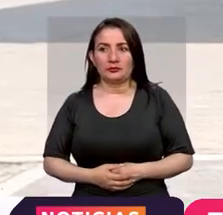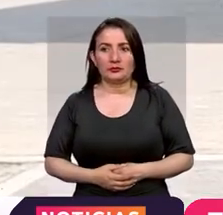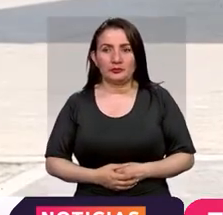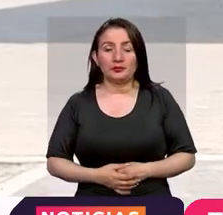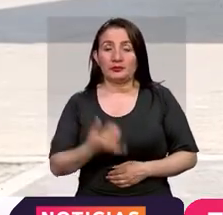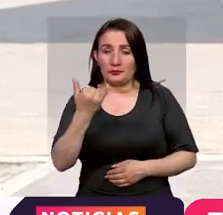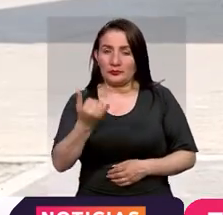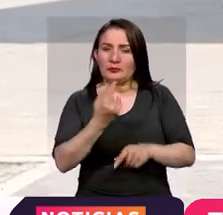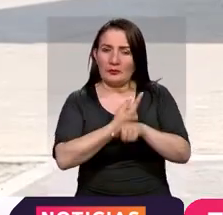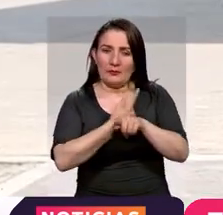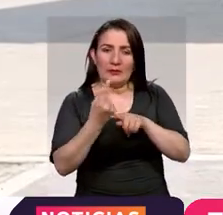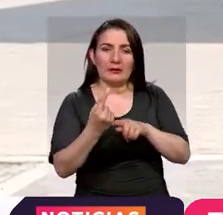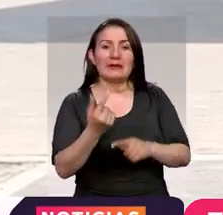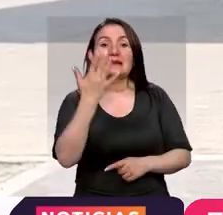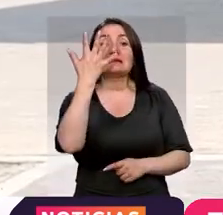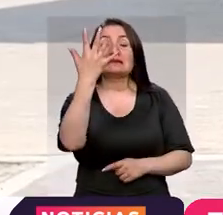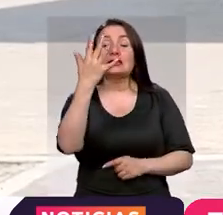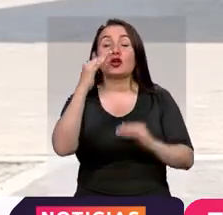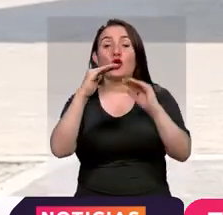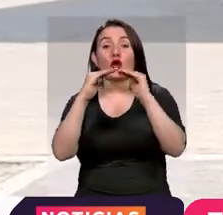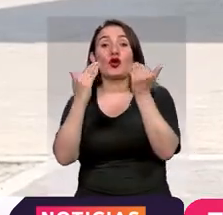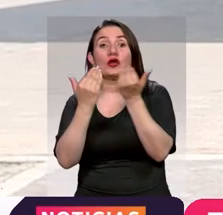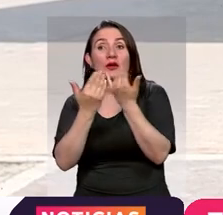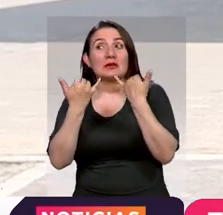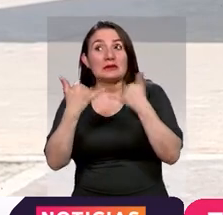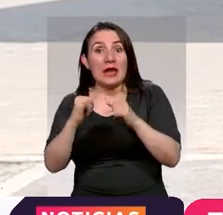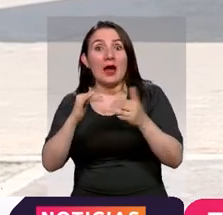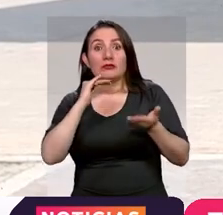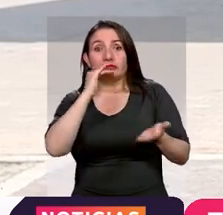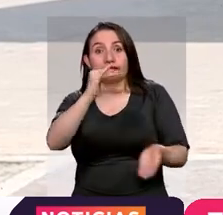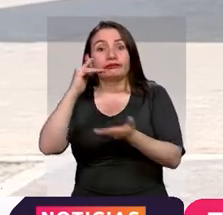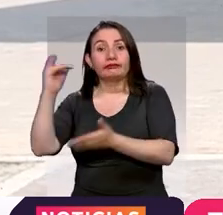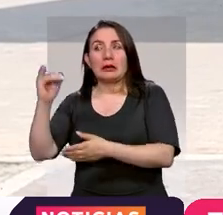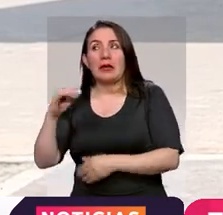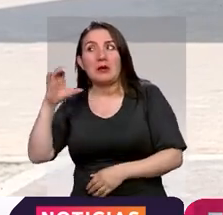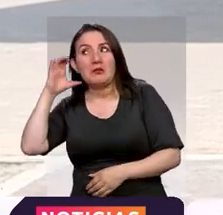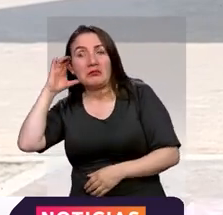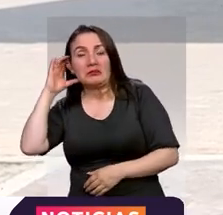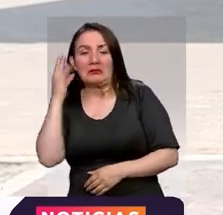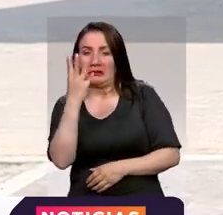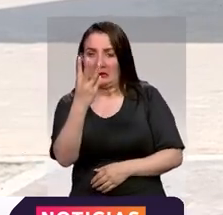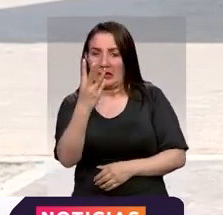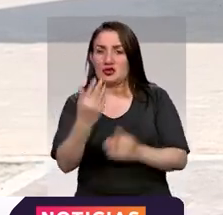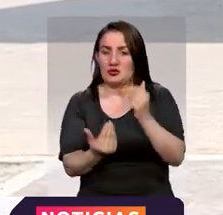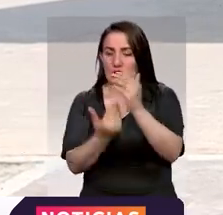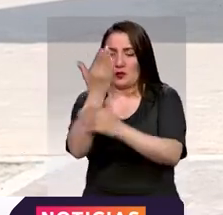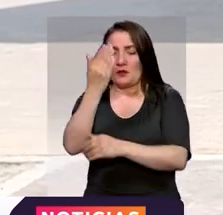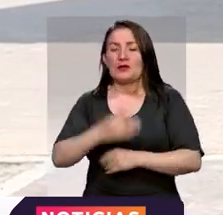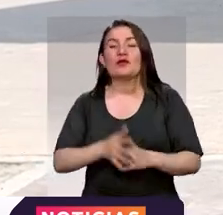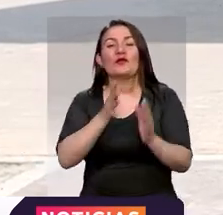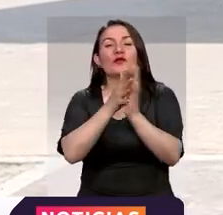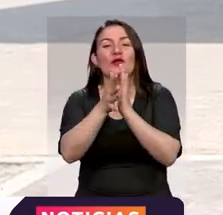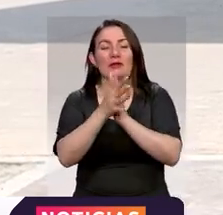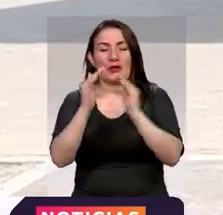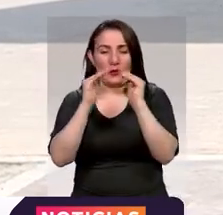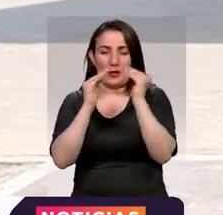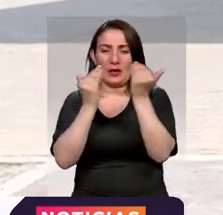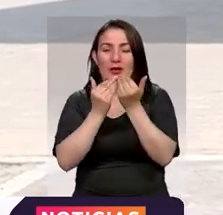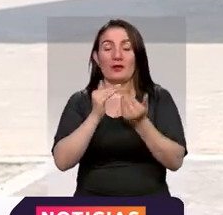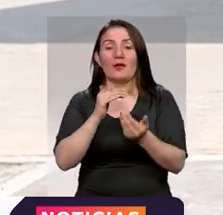Esta semana se han entregado 5 colegios y estamos atentos a otros 3. Es la información que tenemos desde el Colegio